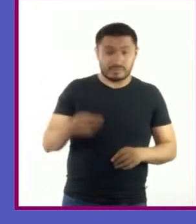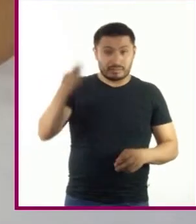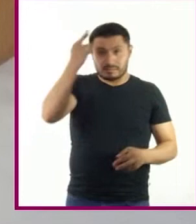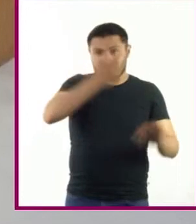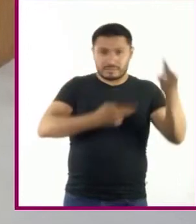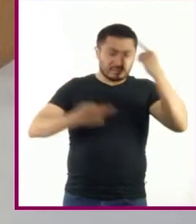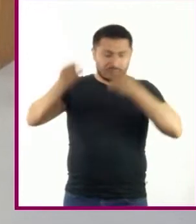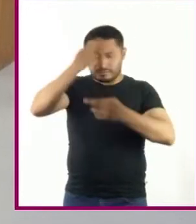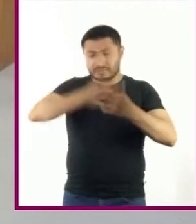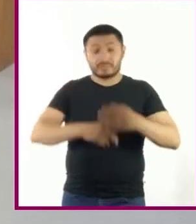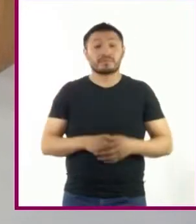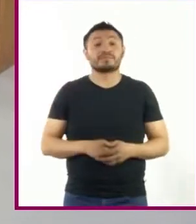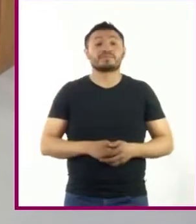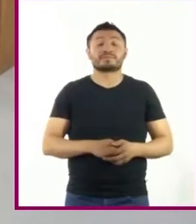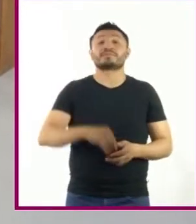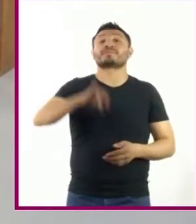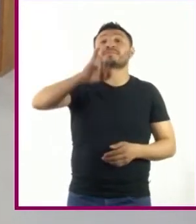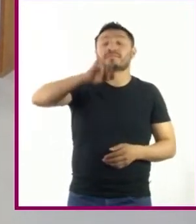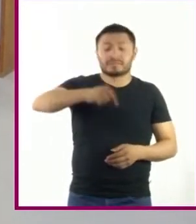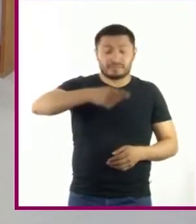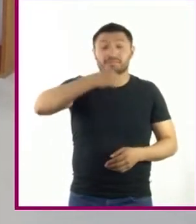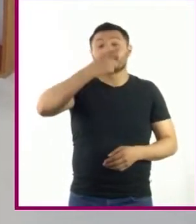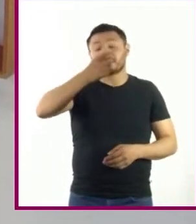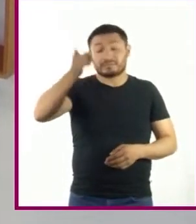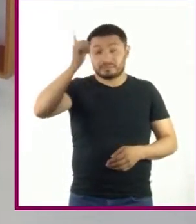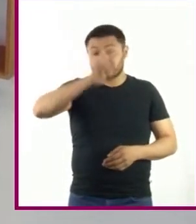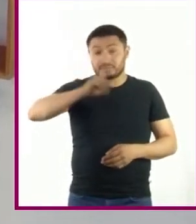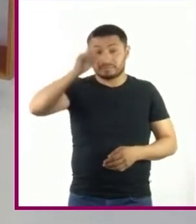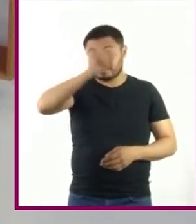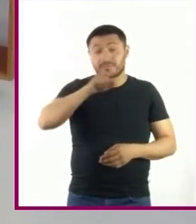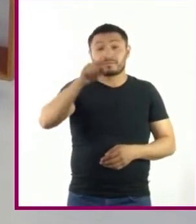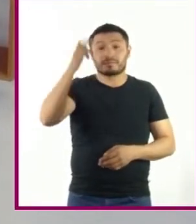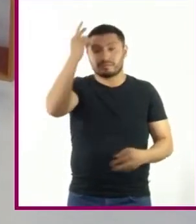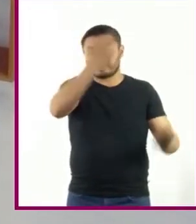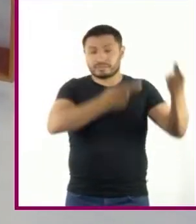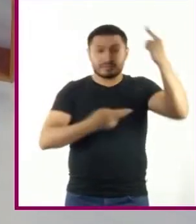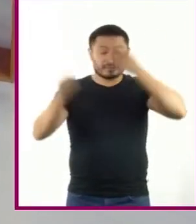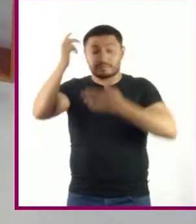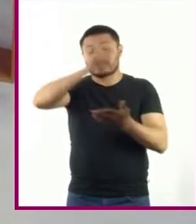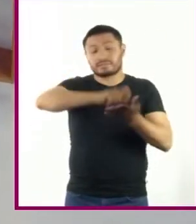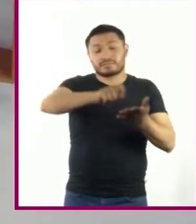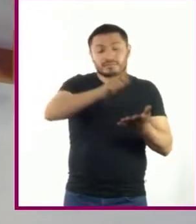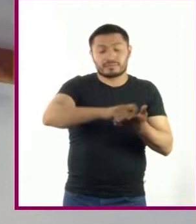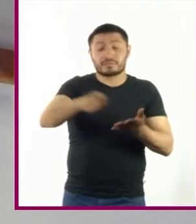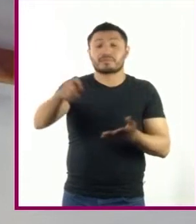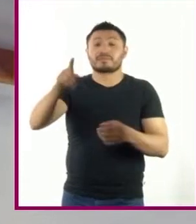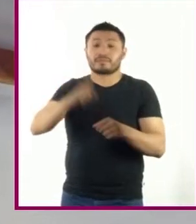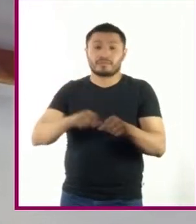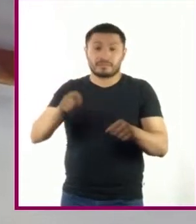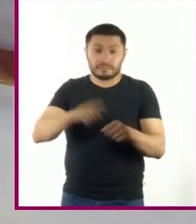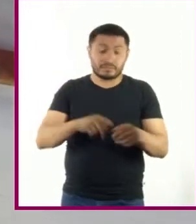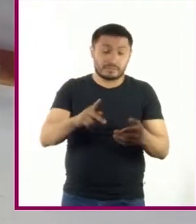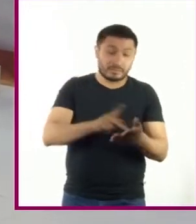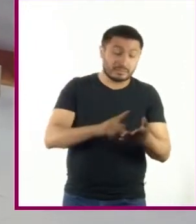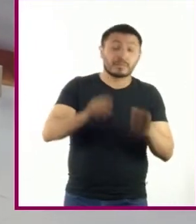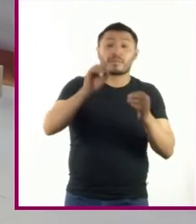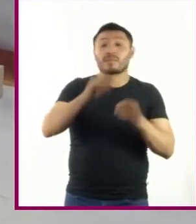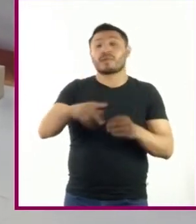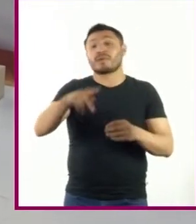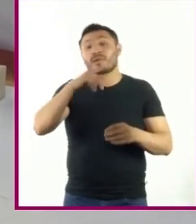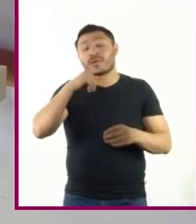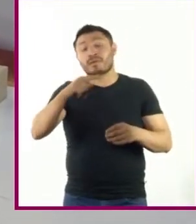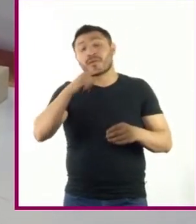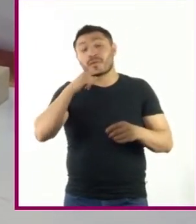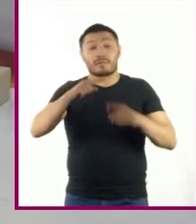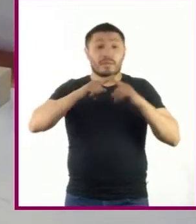ahí. Lo que sí les recomiendo es que revisen los textos con un color de pluma o lápiz distinto de aquel